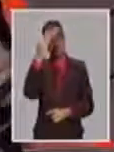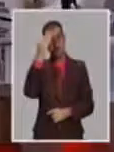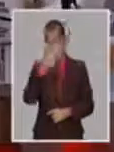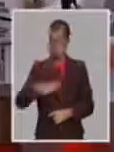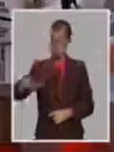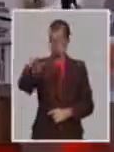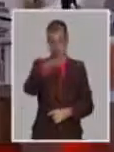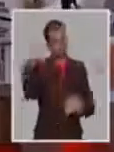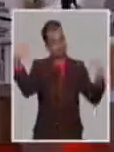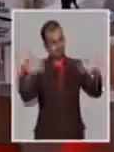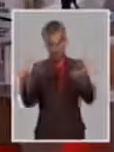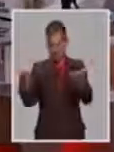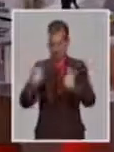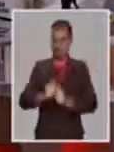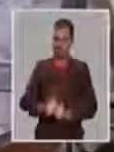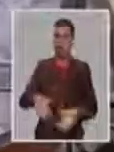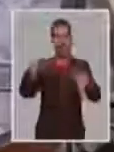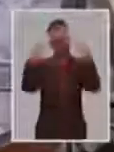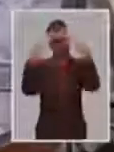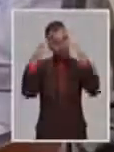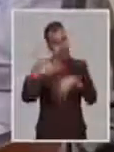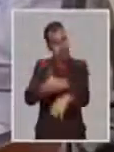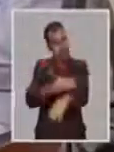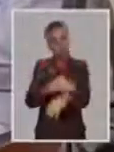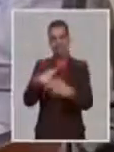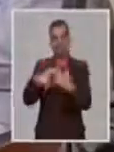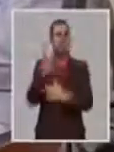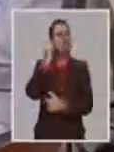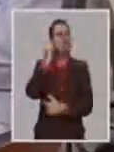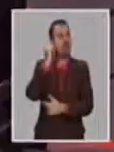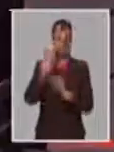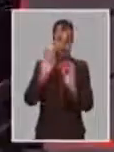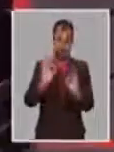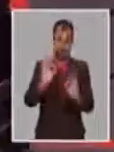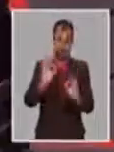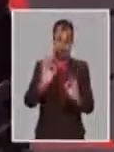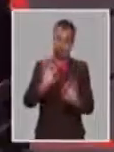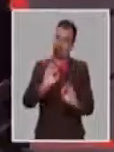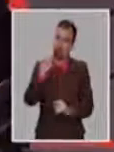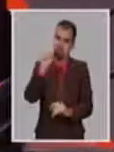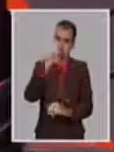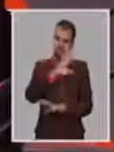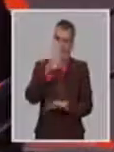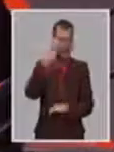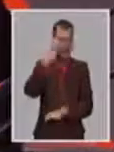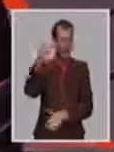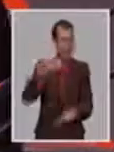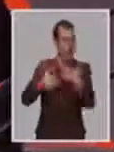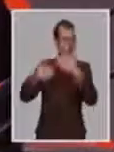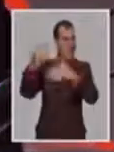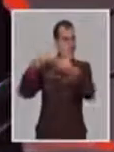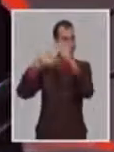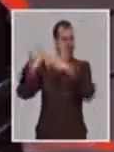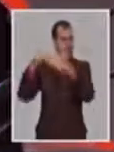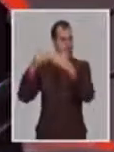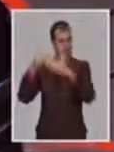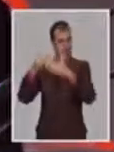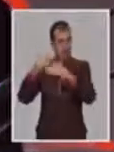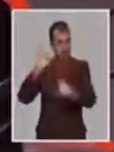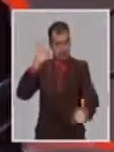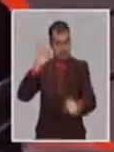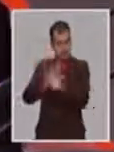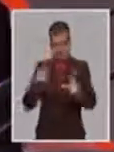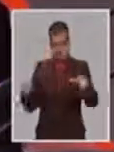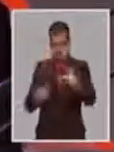país. Gracias a ustedes por haber estado con nosotros, felicidades adelantadas por el Día de la Mujer, y me despido recordando aquel grito de lucha,